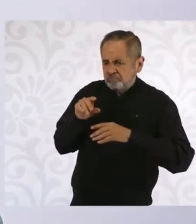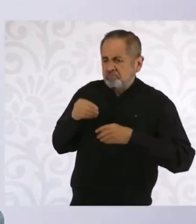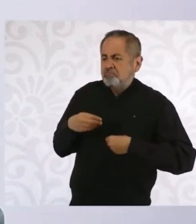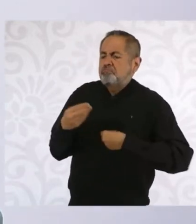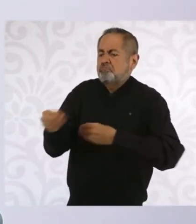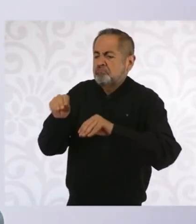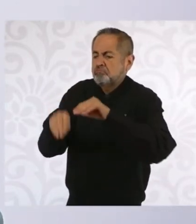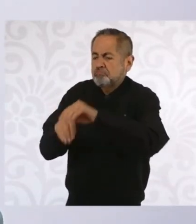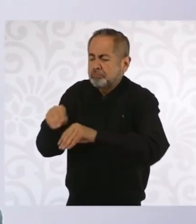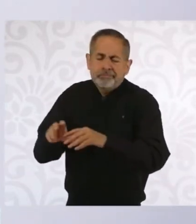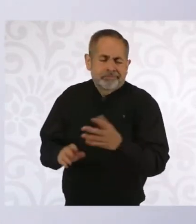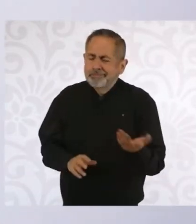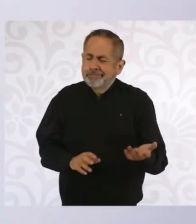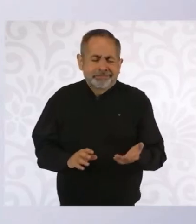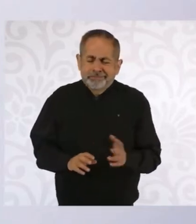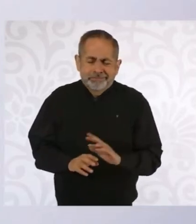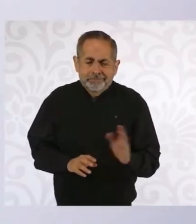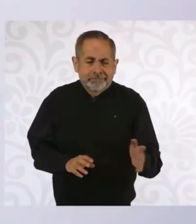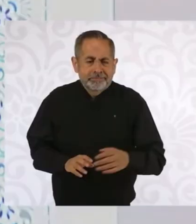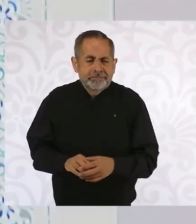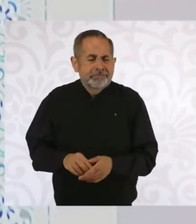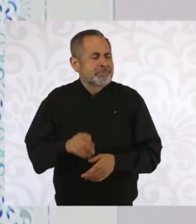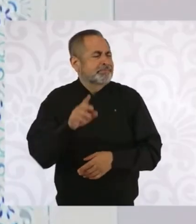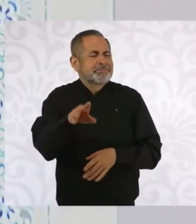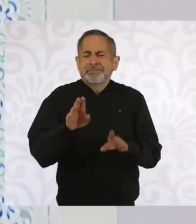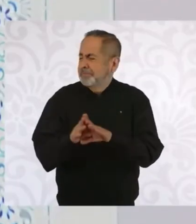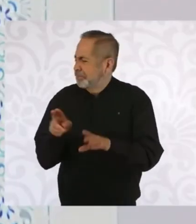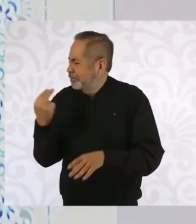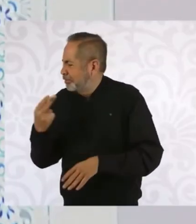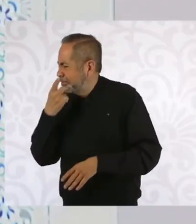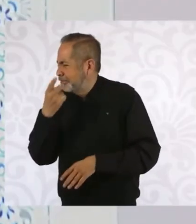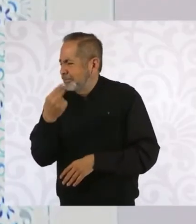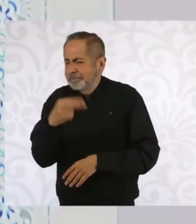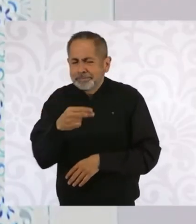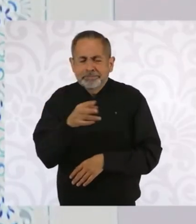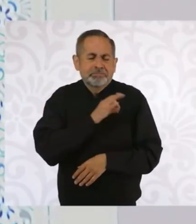Digo, pueden hacer, ¿cómo le llaman?